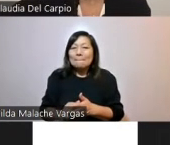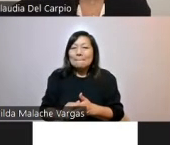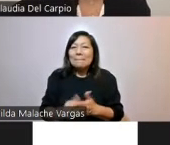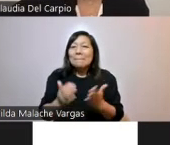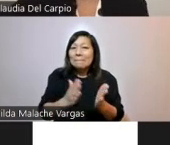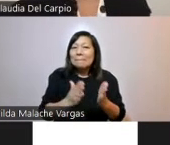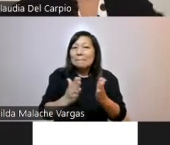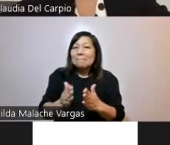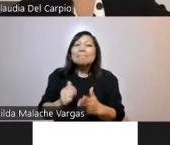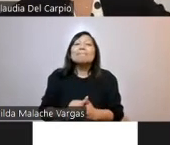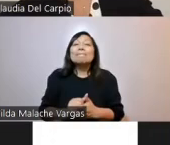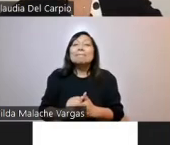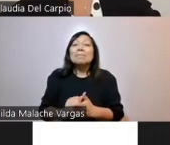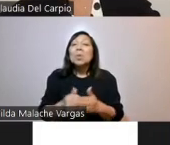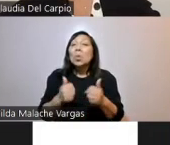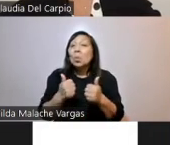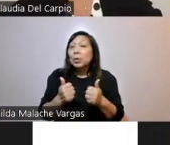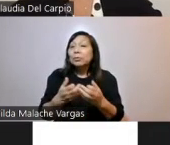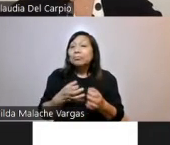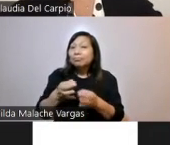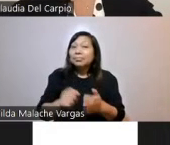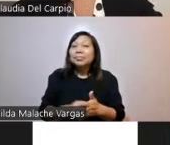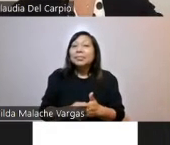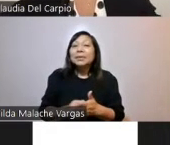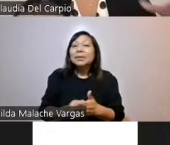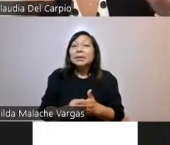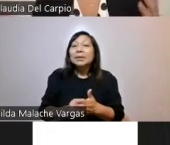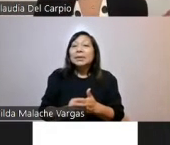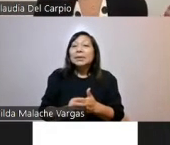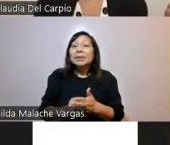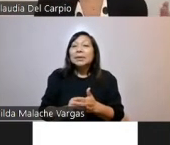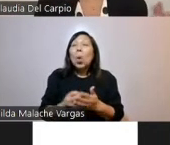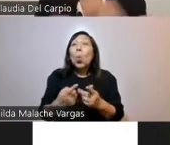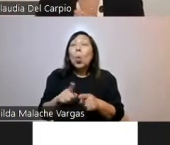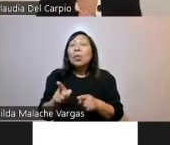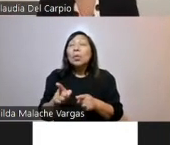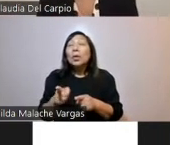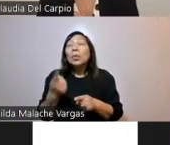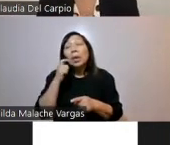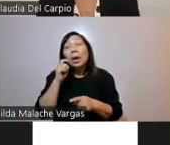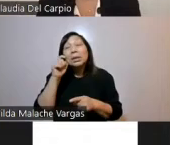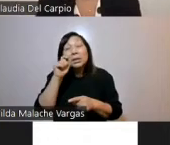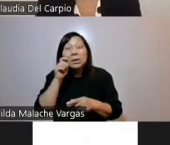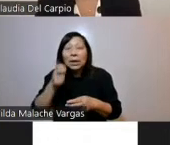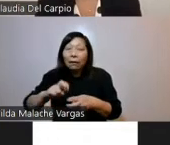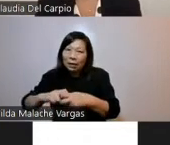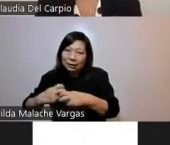Y para terminar, vamos a hablar sobre la higiene durante las relaciones sexuales.